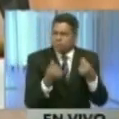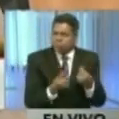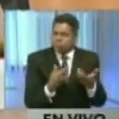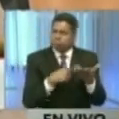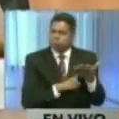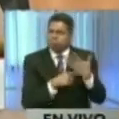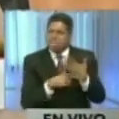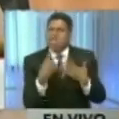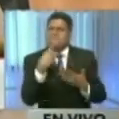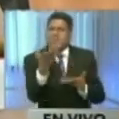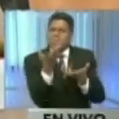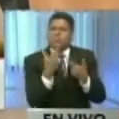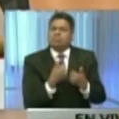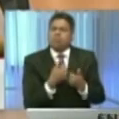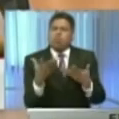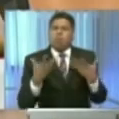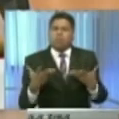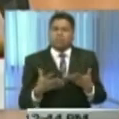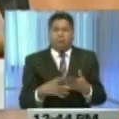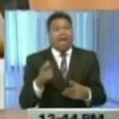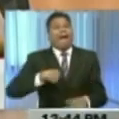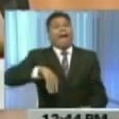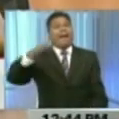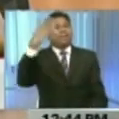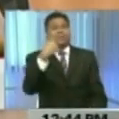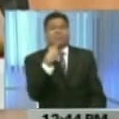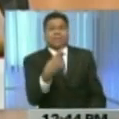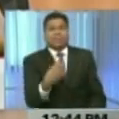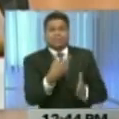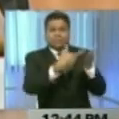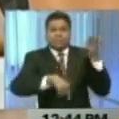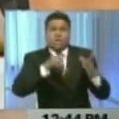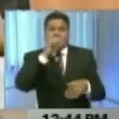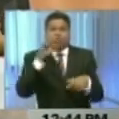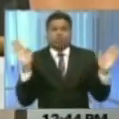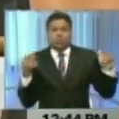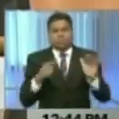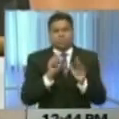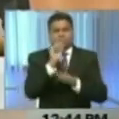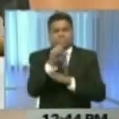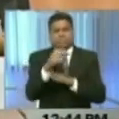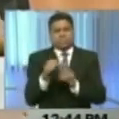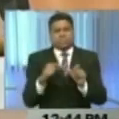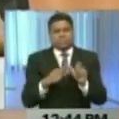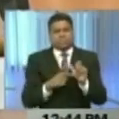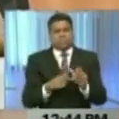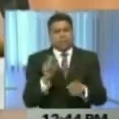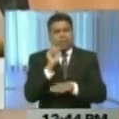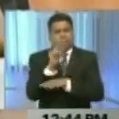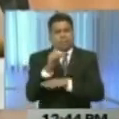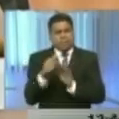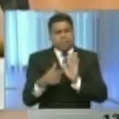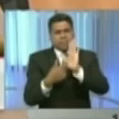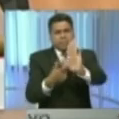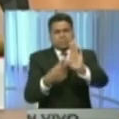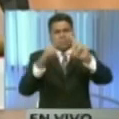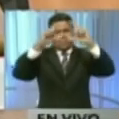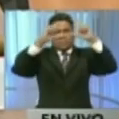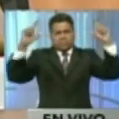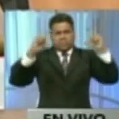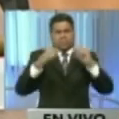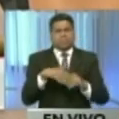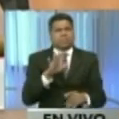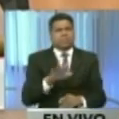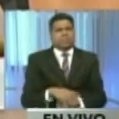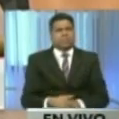me remitan al contenido de estos tweets. Ahí están los tweets contra el Consejo